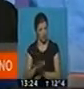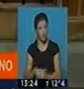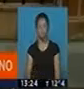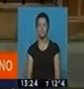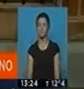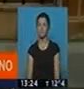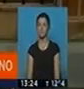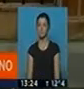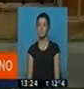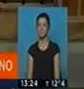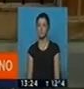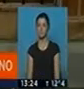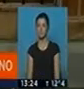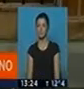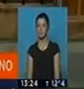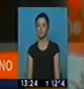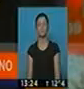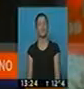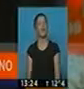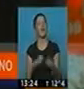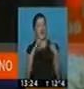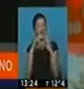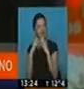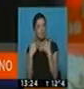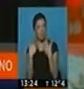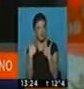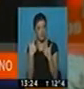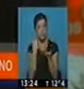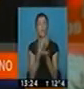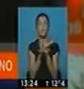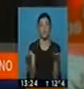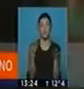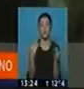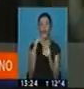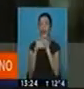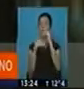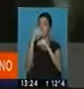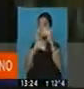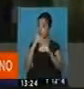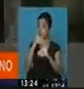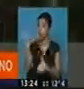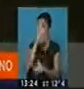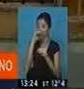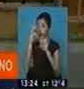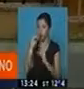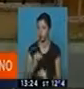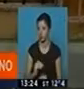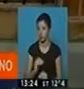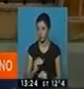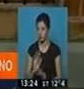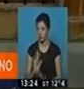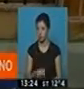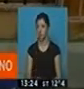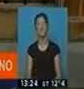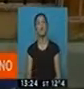es que las crisis, digamos, pueden ser una señal de crecimiento O puede ser algo, claro. No escapa igualmente a la